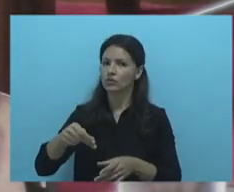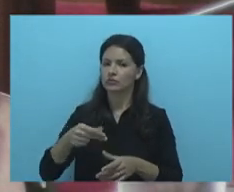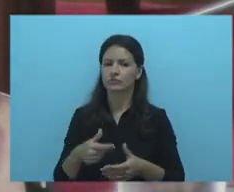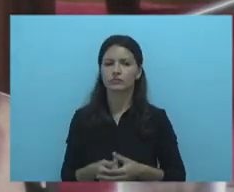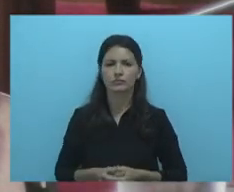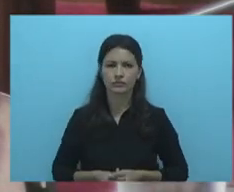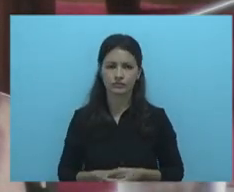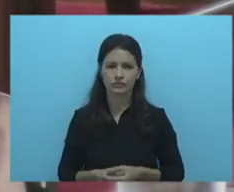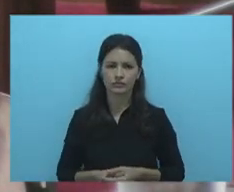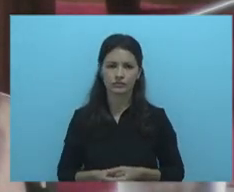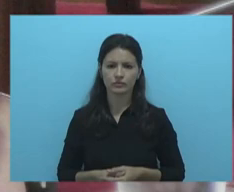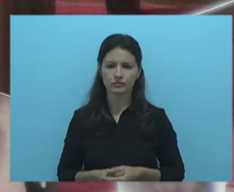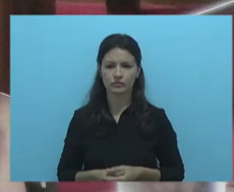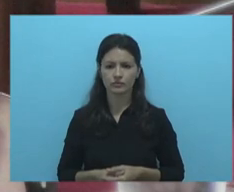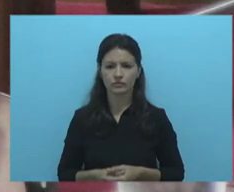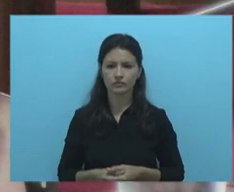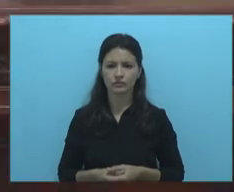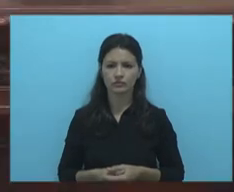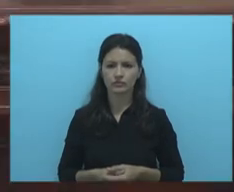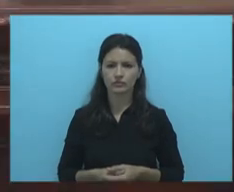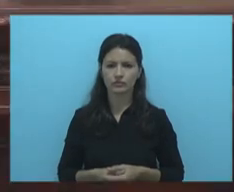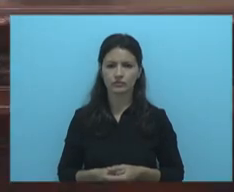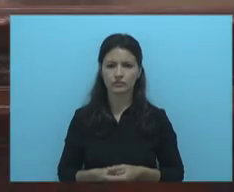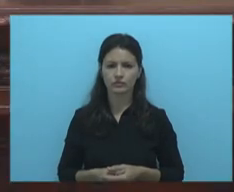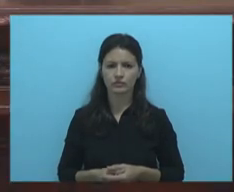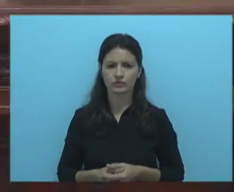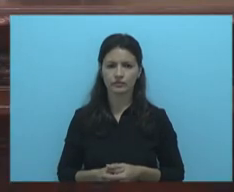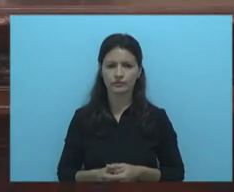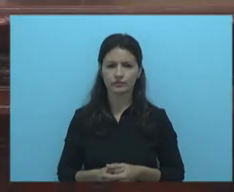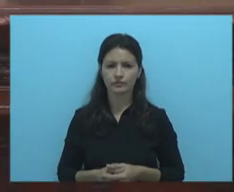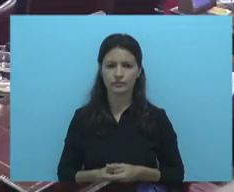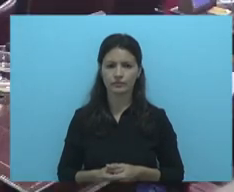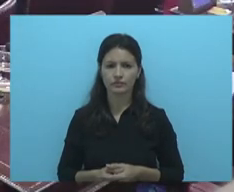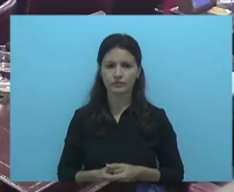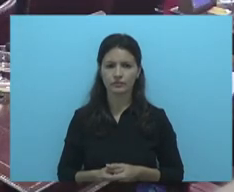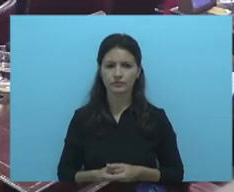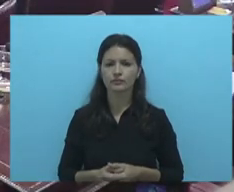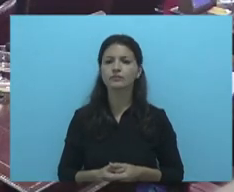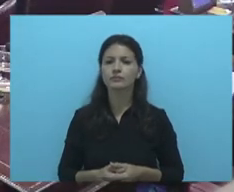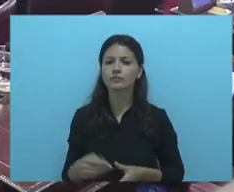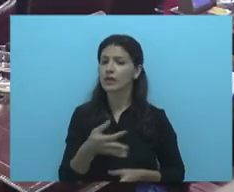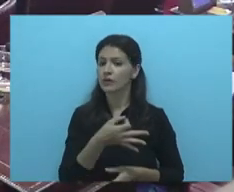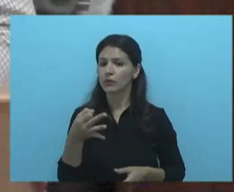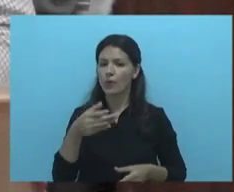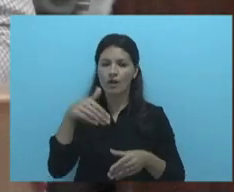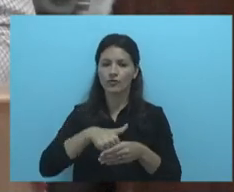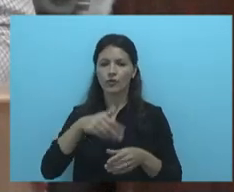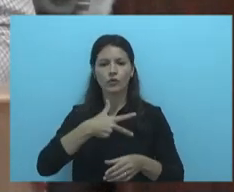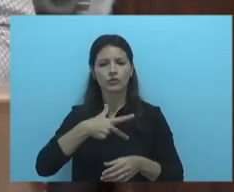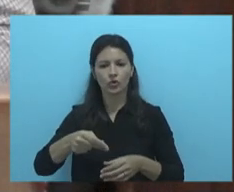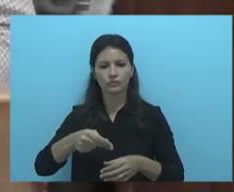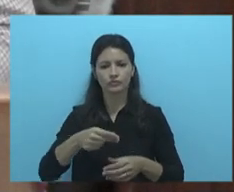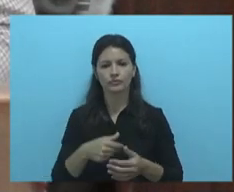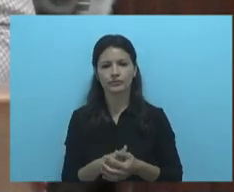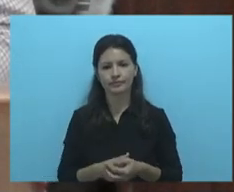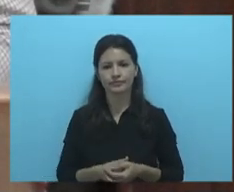a este proyecto. Gracias. Gracias, diputada. Diputado Walter Guionia tiene la palabra. Para, en el mismo sentido, dejar mi voto negativo